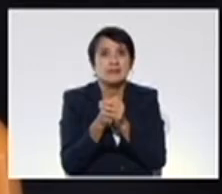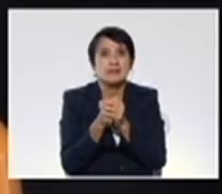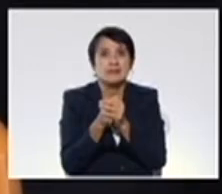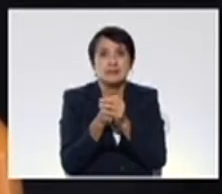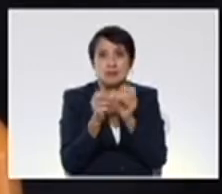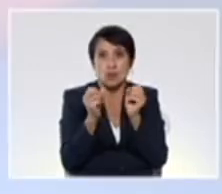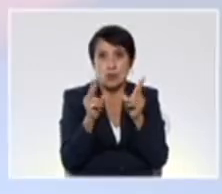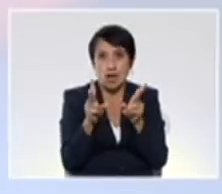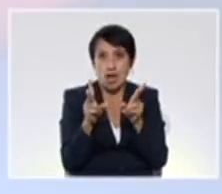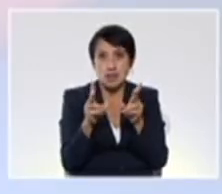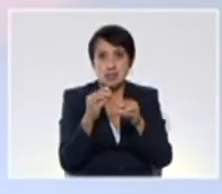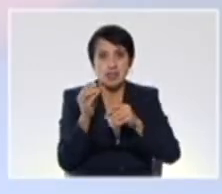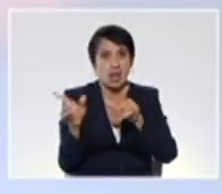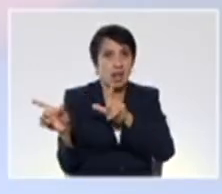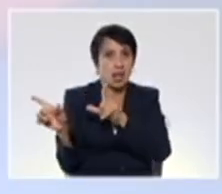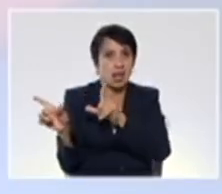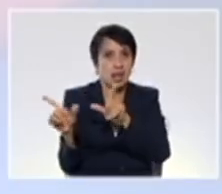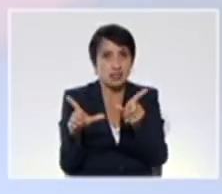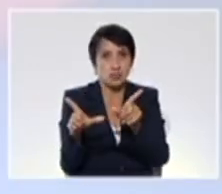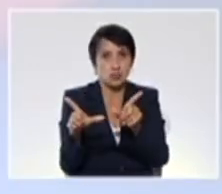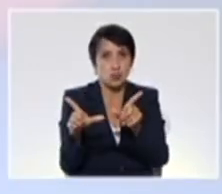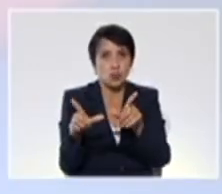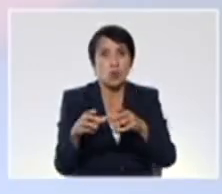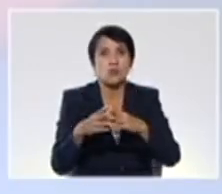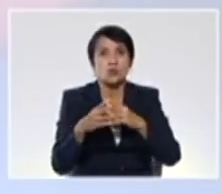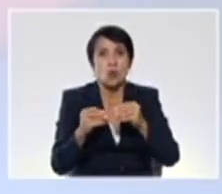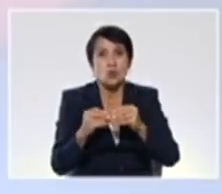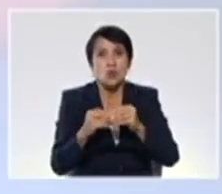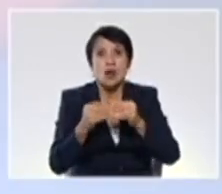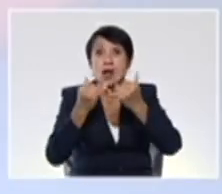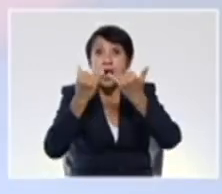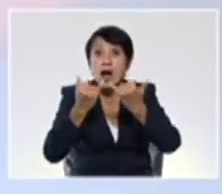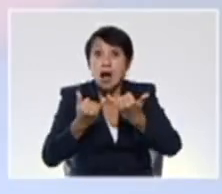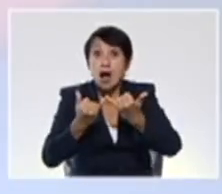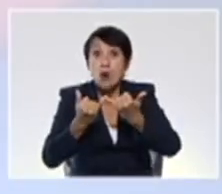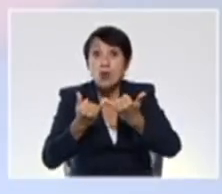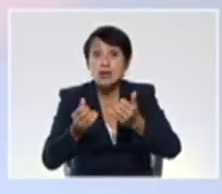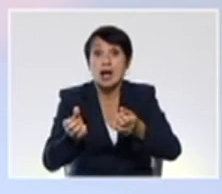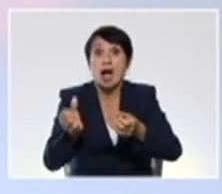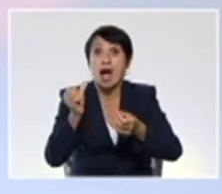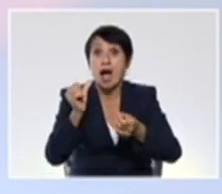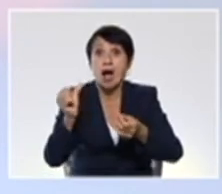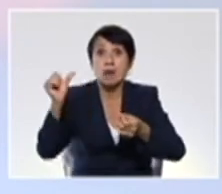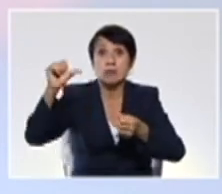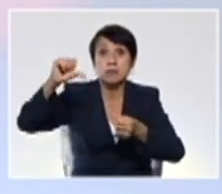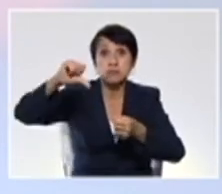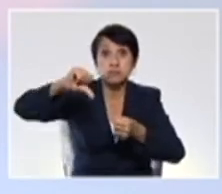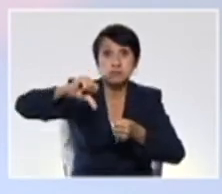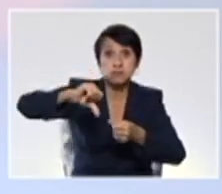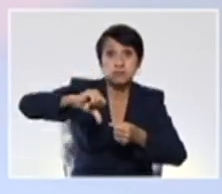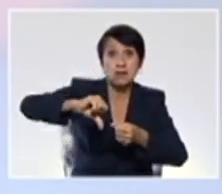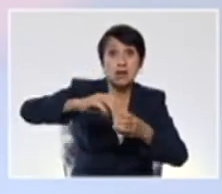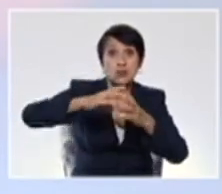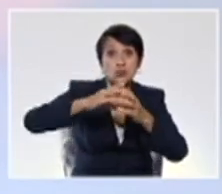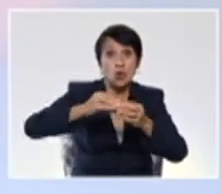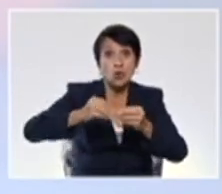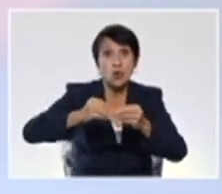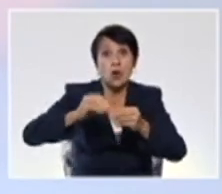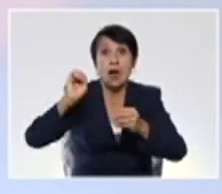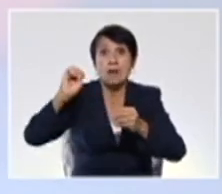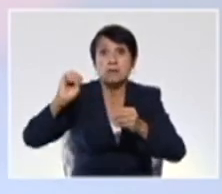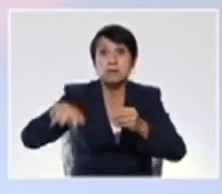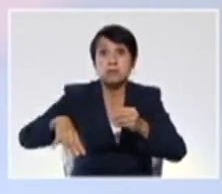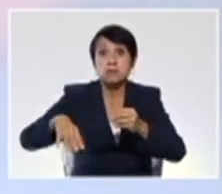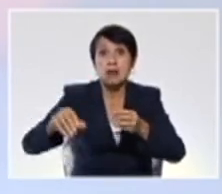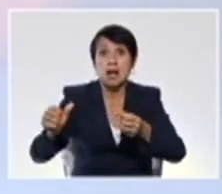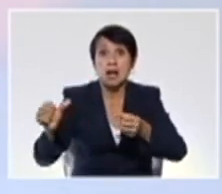Ok, hecho eso, yo voy entonces a botar lo que está aquí en el recipiente. Una vez que lo bote, voy a ver